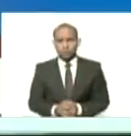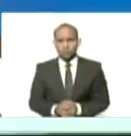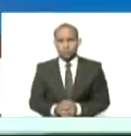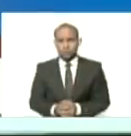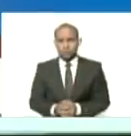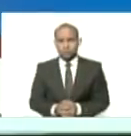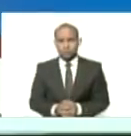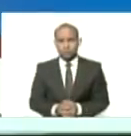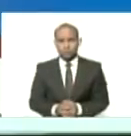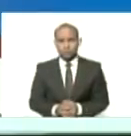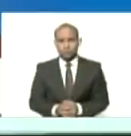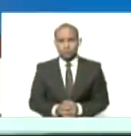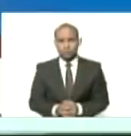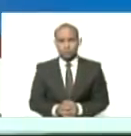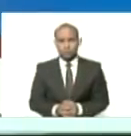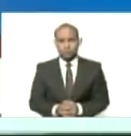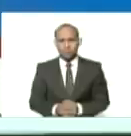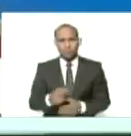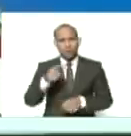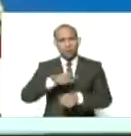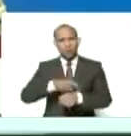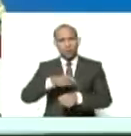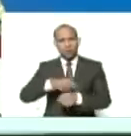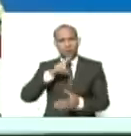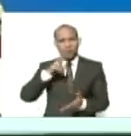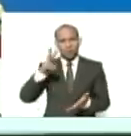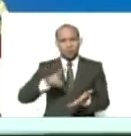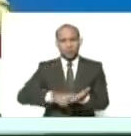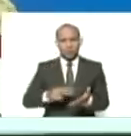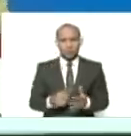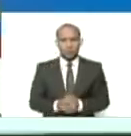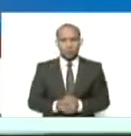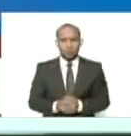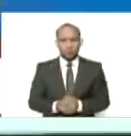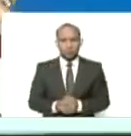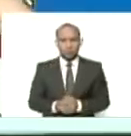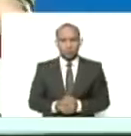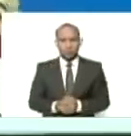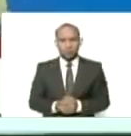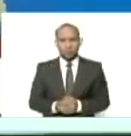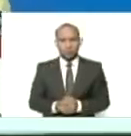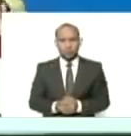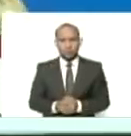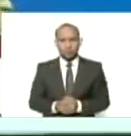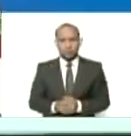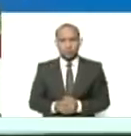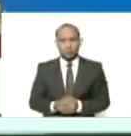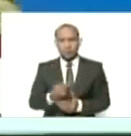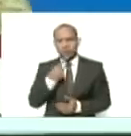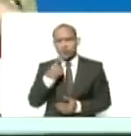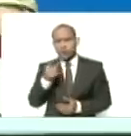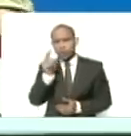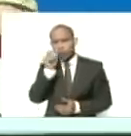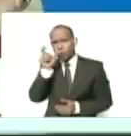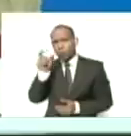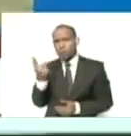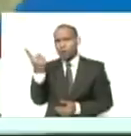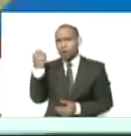robinsoniano, en tiempo real, lo que dijo ayer Ramonet, en tiempo real,